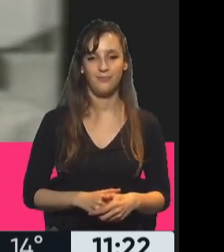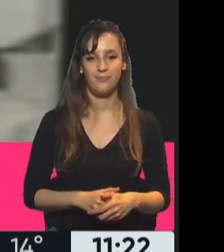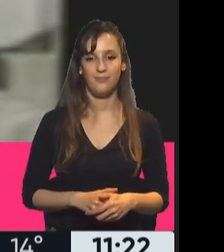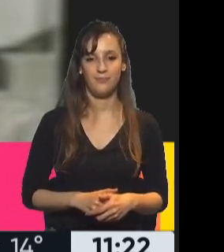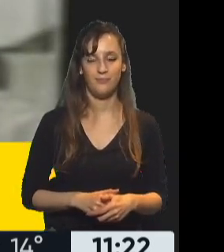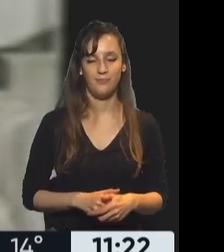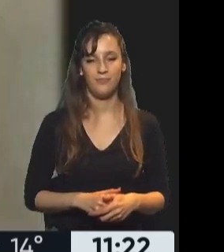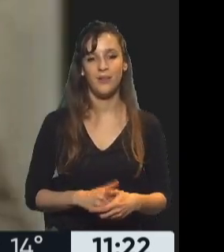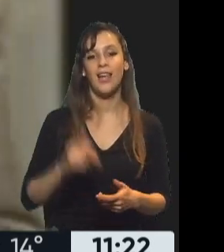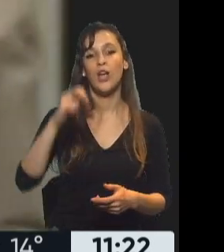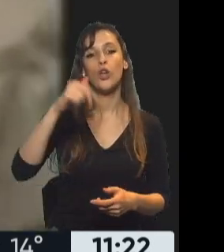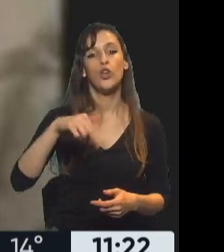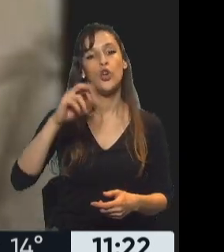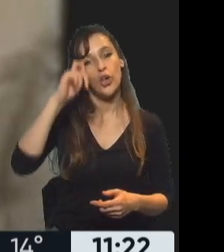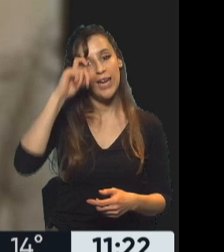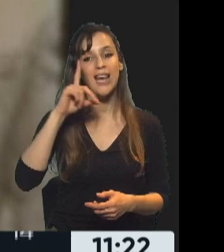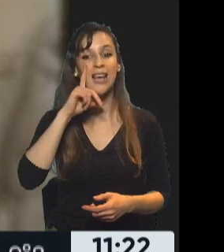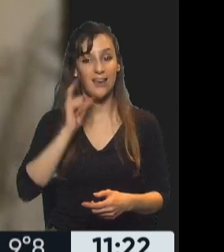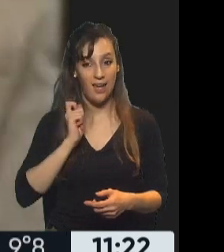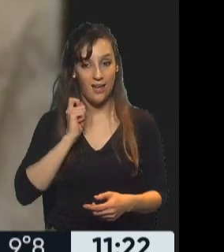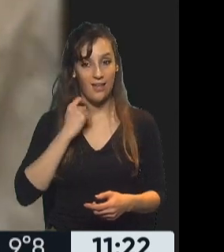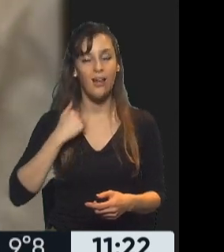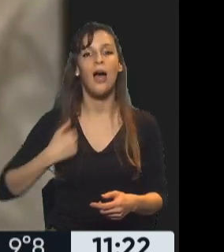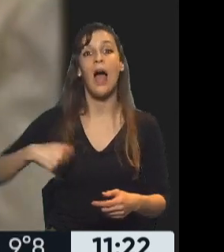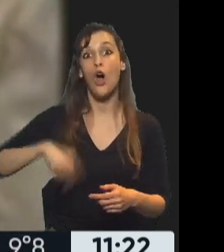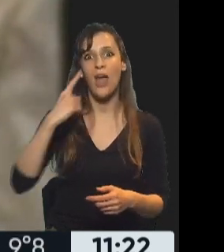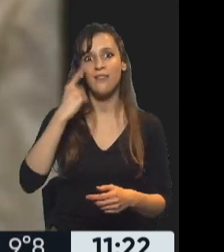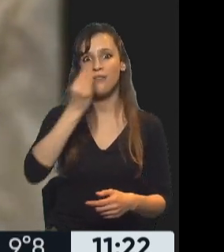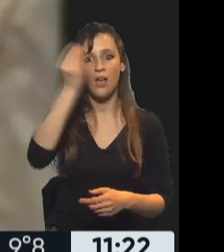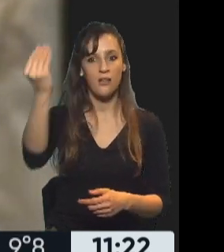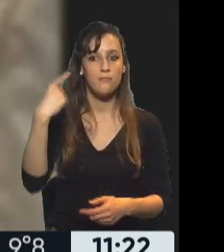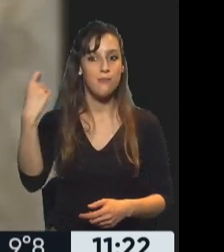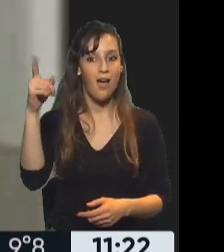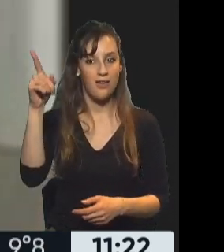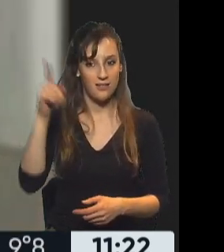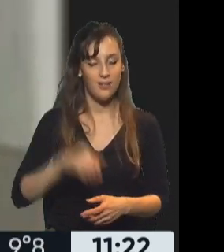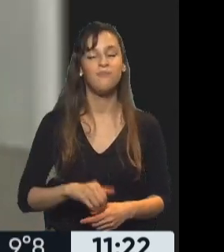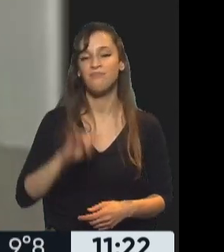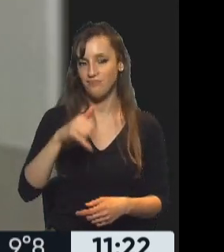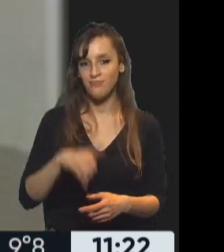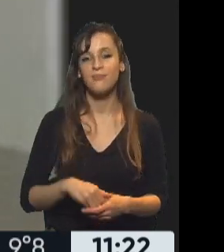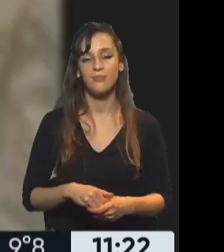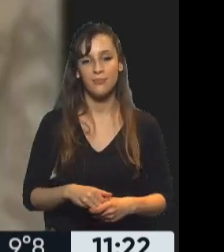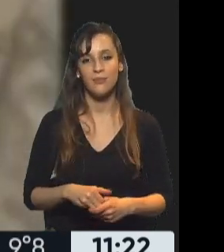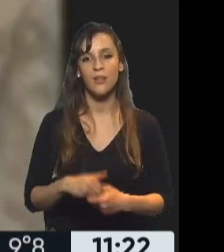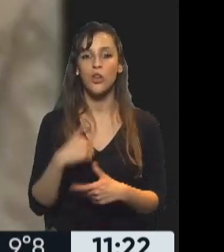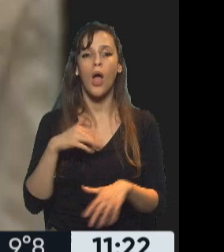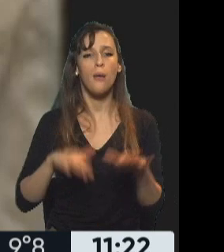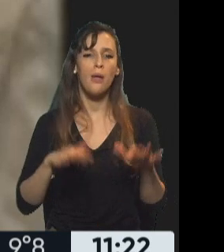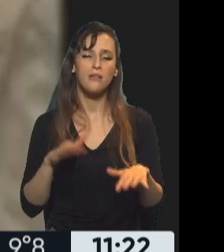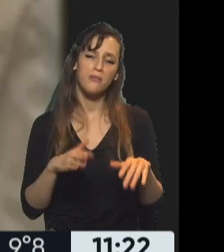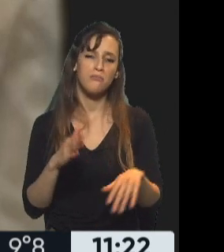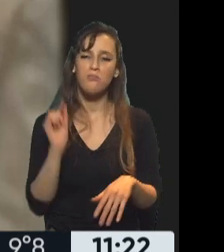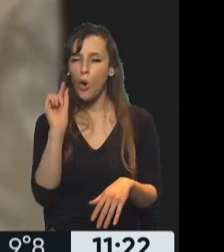Con Noelia Noto. ¿Cómo sigue, papá? Noelia Noto, que vive en España. Sí. Sí, yo tengo cierto contacto con ella de vez en